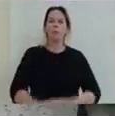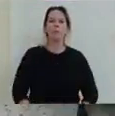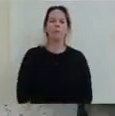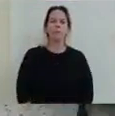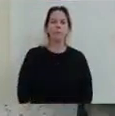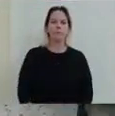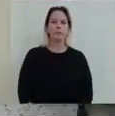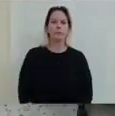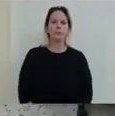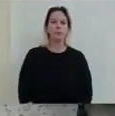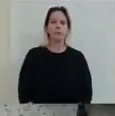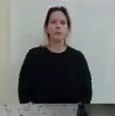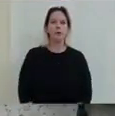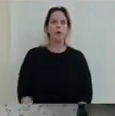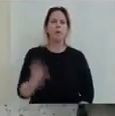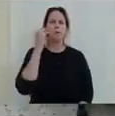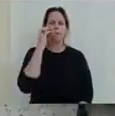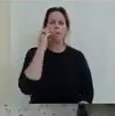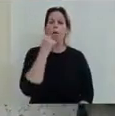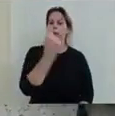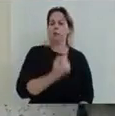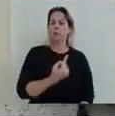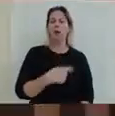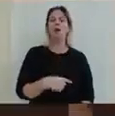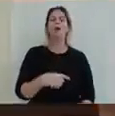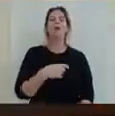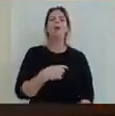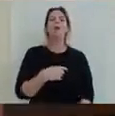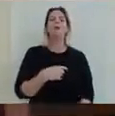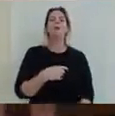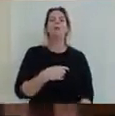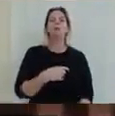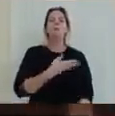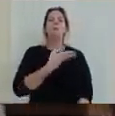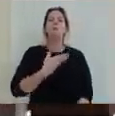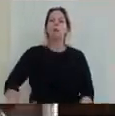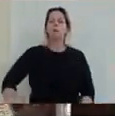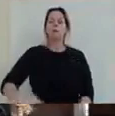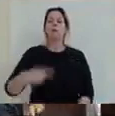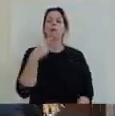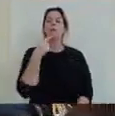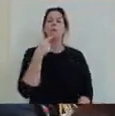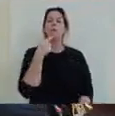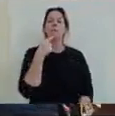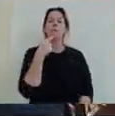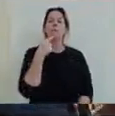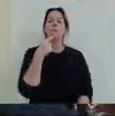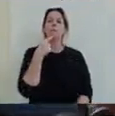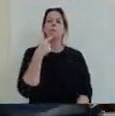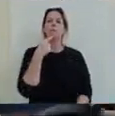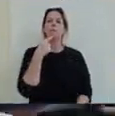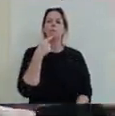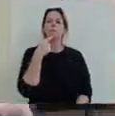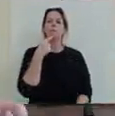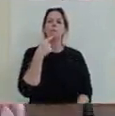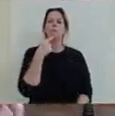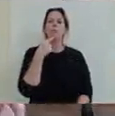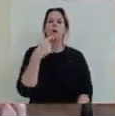Concejal Moreira. Señora Presidenta, dado que hemos emocionado para pasar